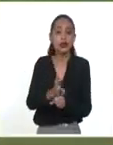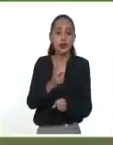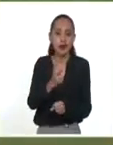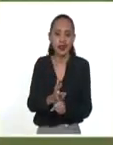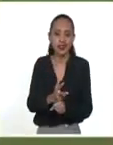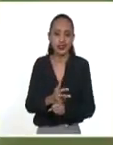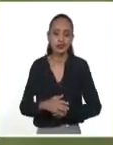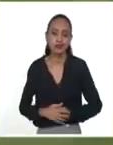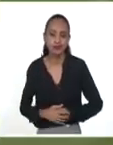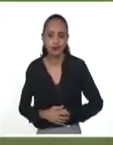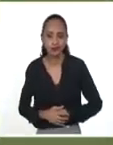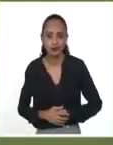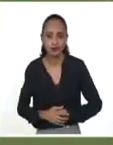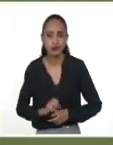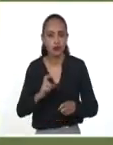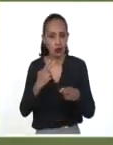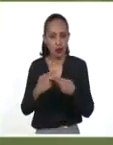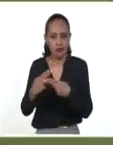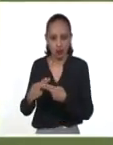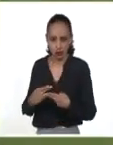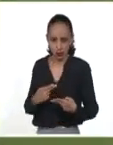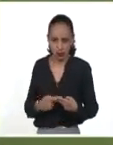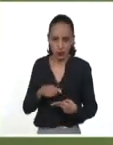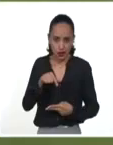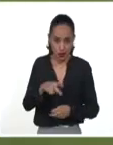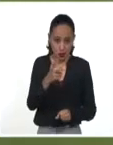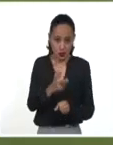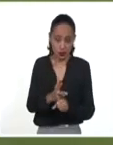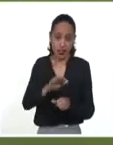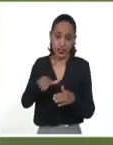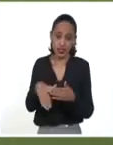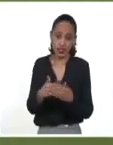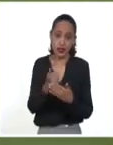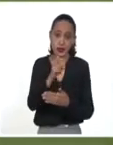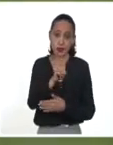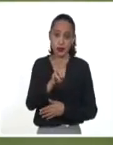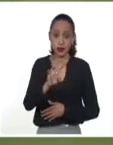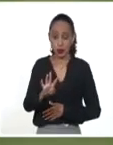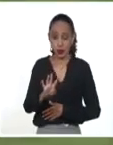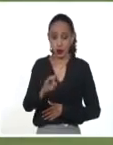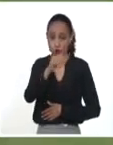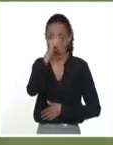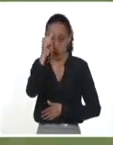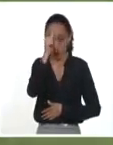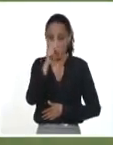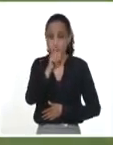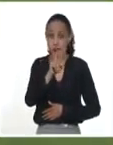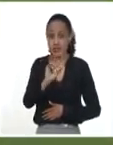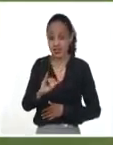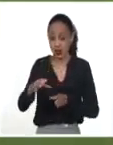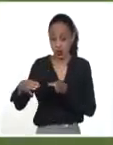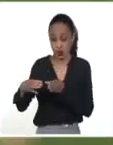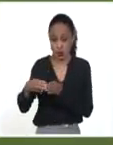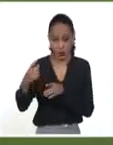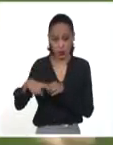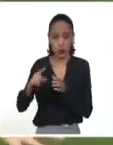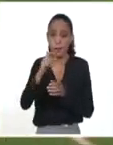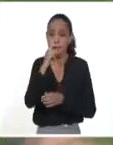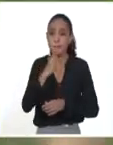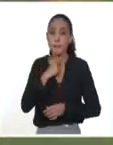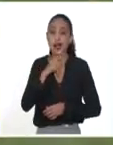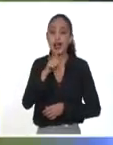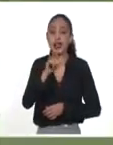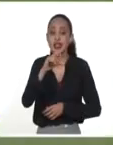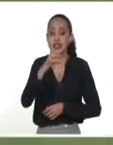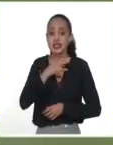par de partidos amistosos frente a la escuadra local el día 24 y ante Belice el domingo 26. Una de las novedades será la presencia del